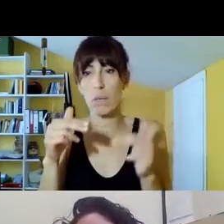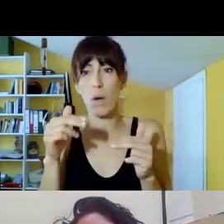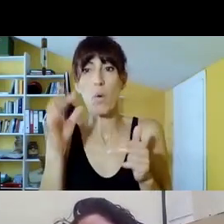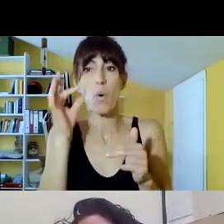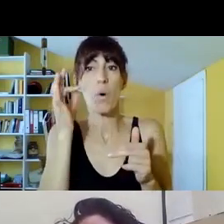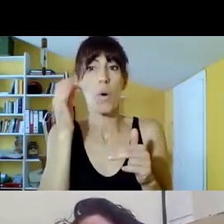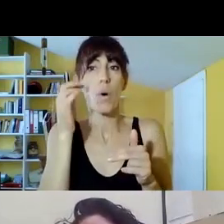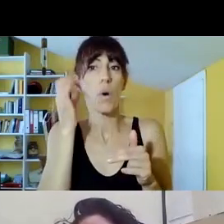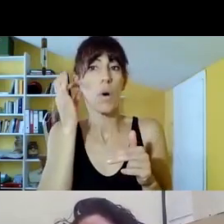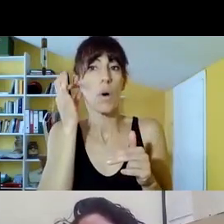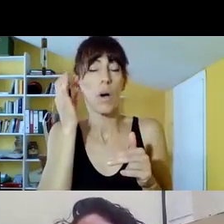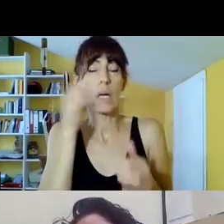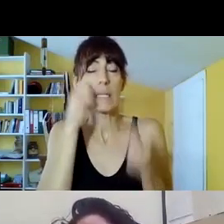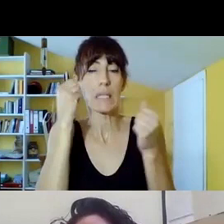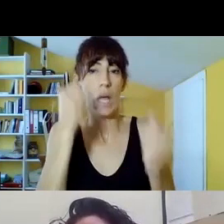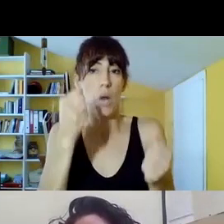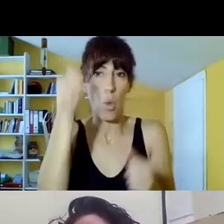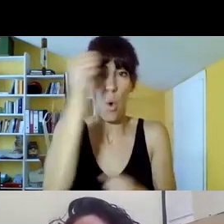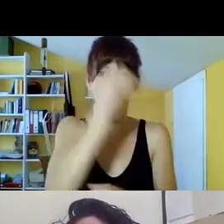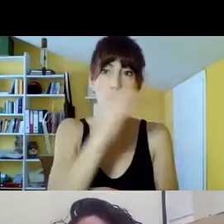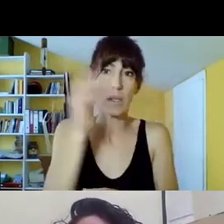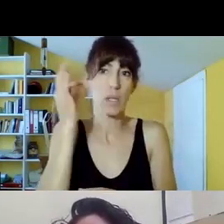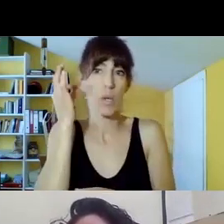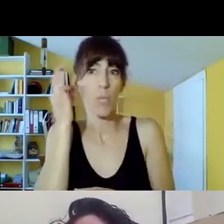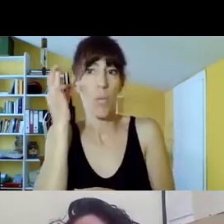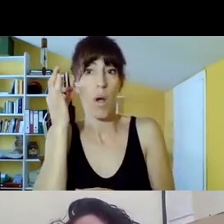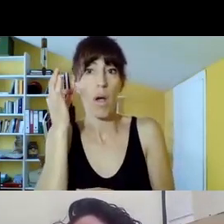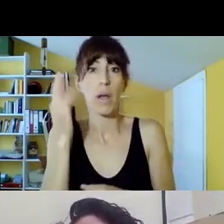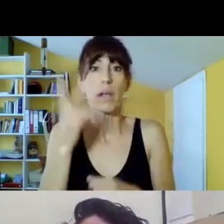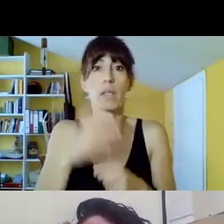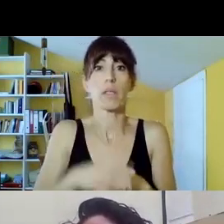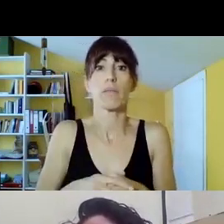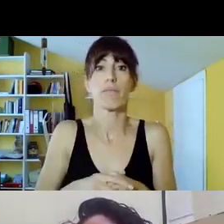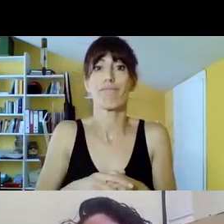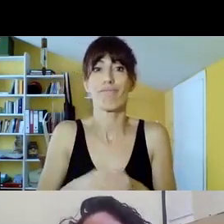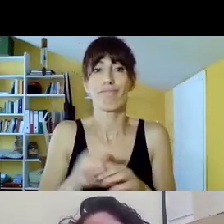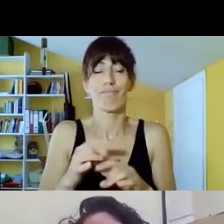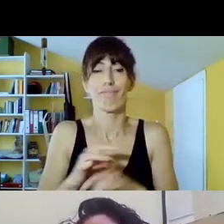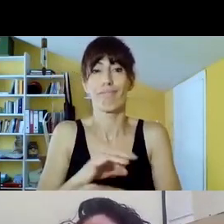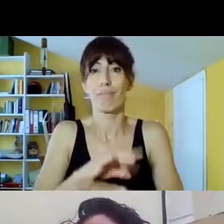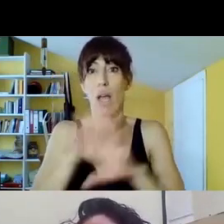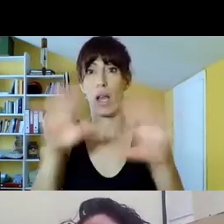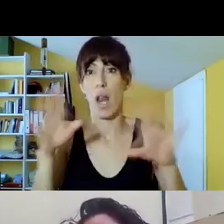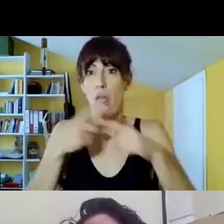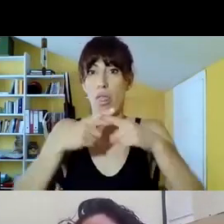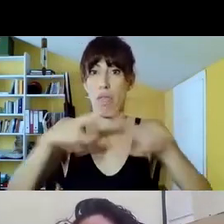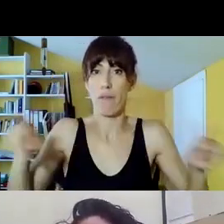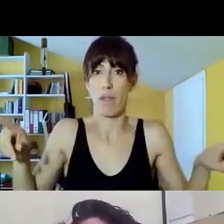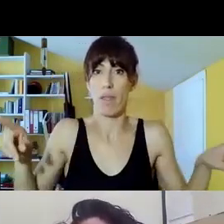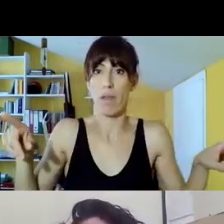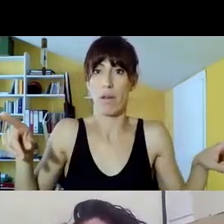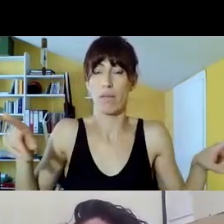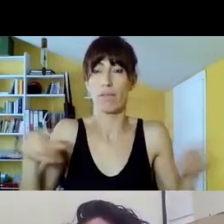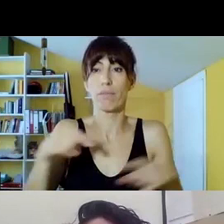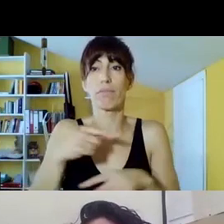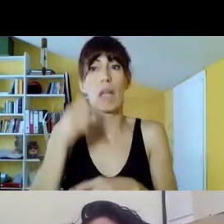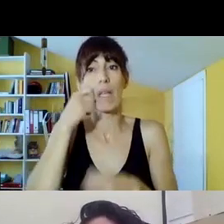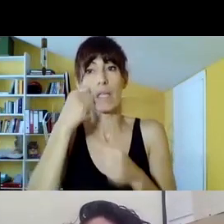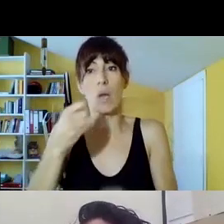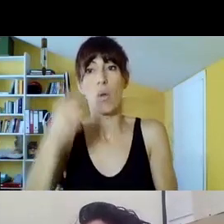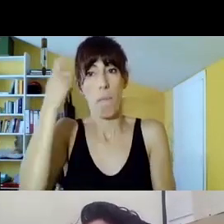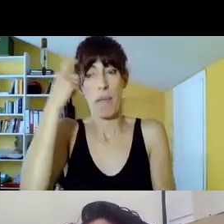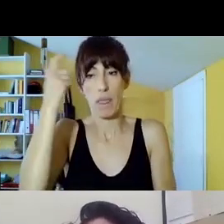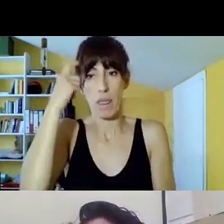salud entre hombres y mujeres en salud mental, la evidencia es bastante consistente en señalar que mientras que